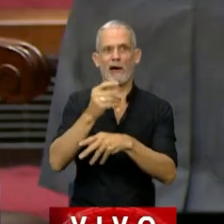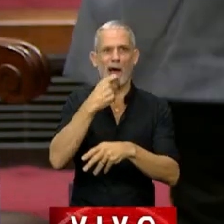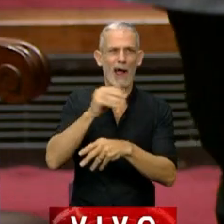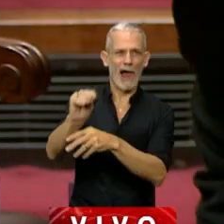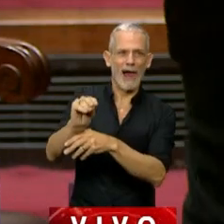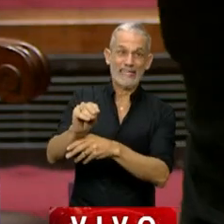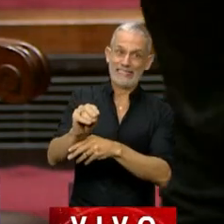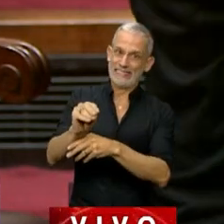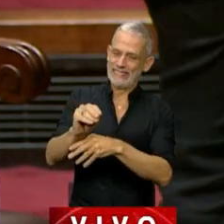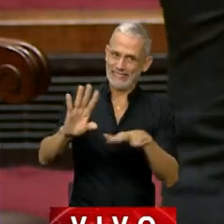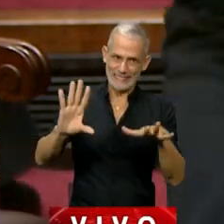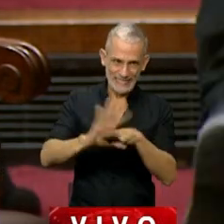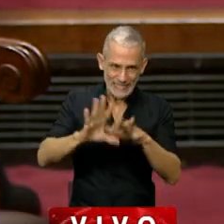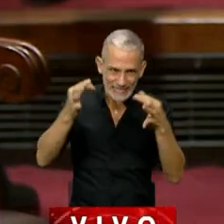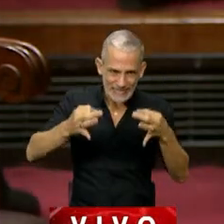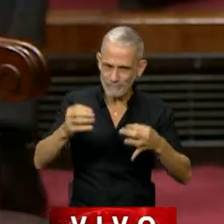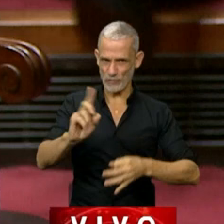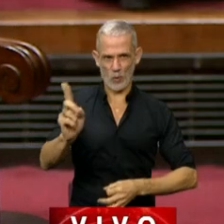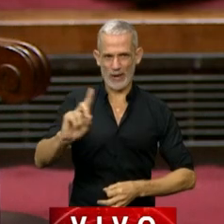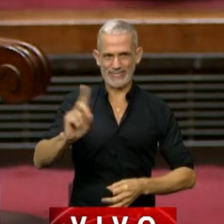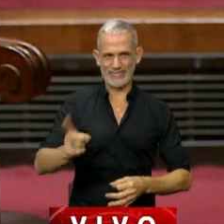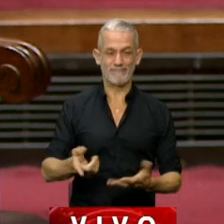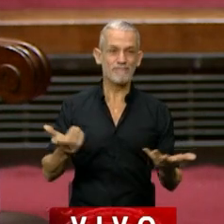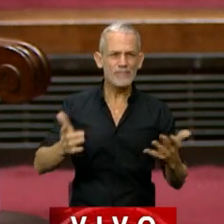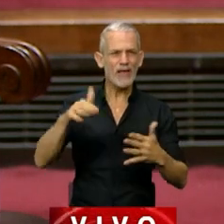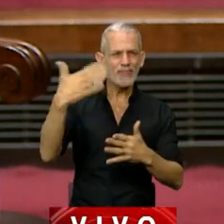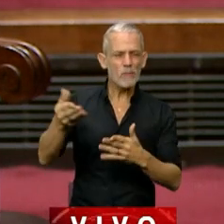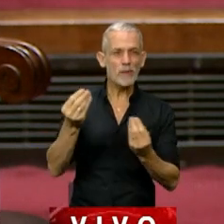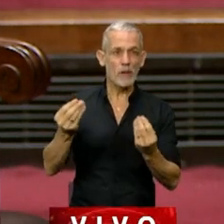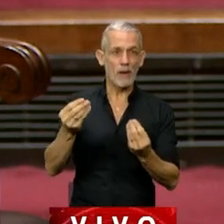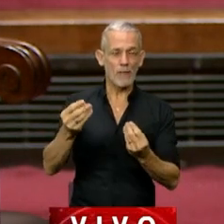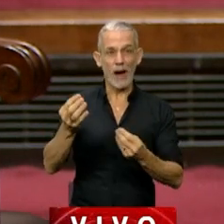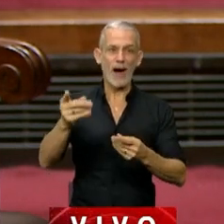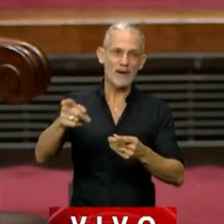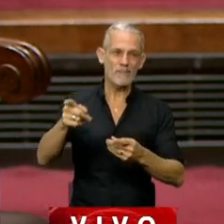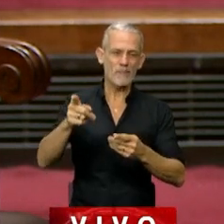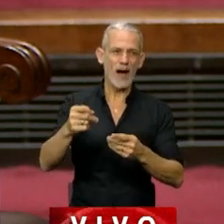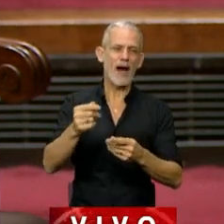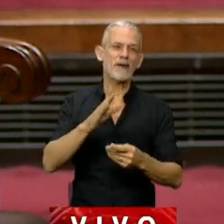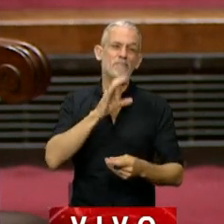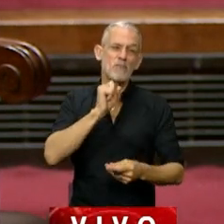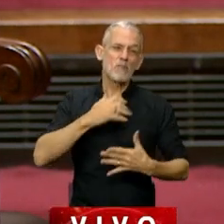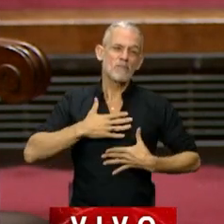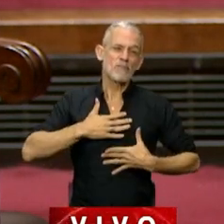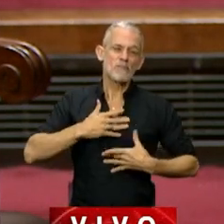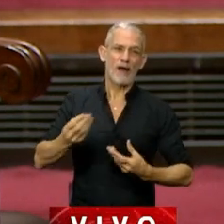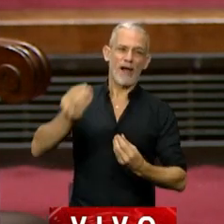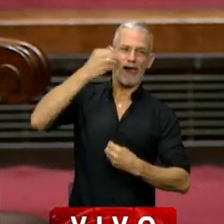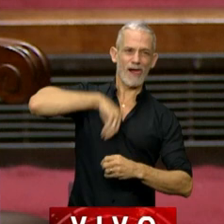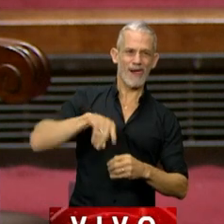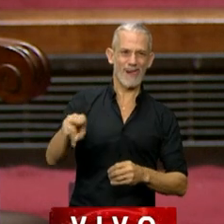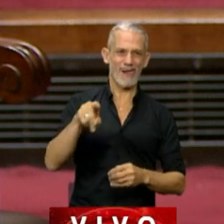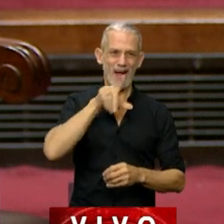uso absolutamente inadecuado y desproporcionado que luego se transmite en resistencia bacteriana hacia los seres